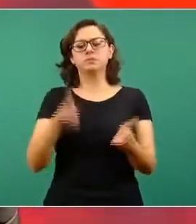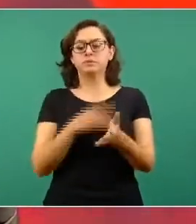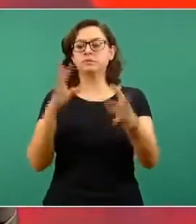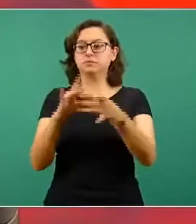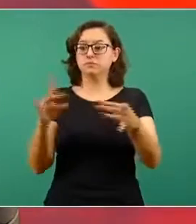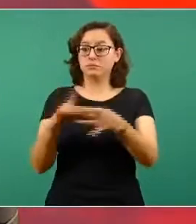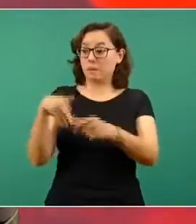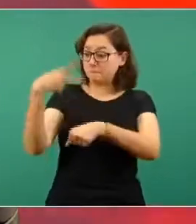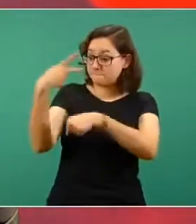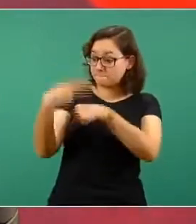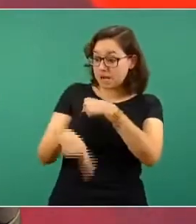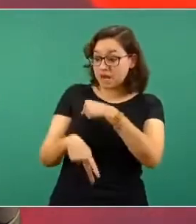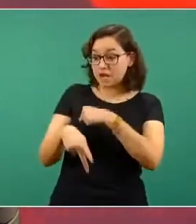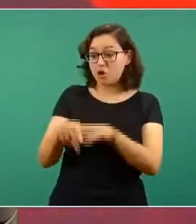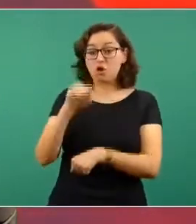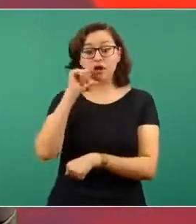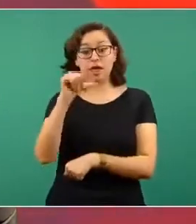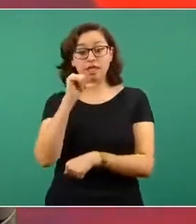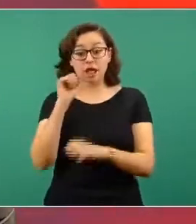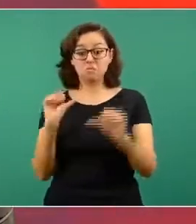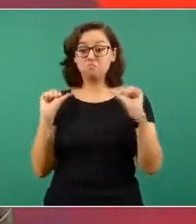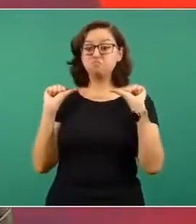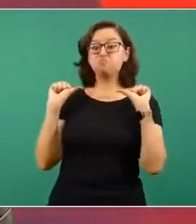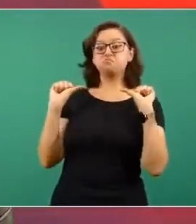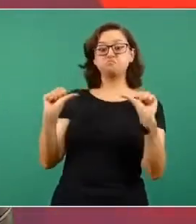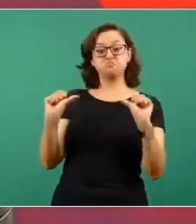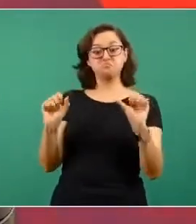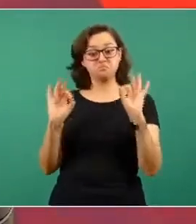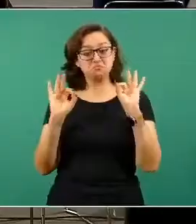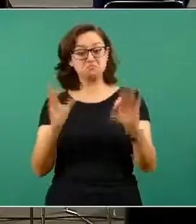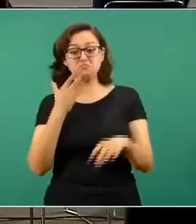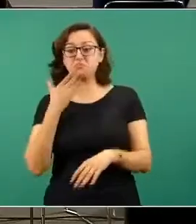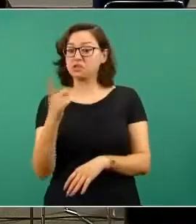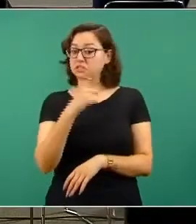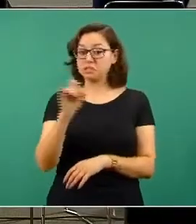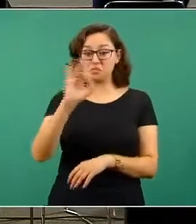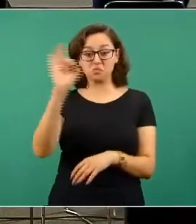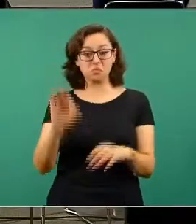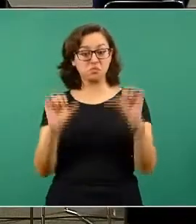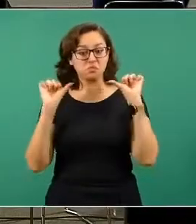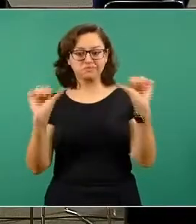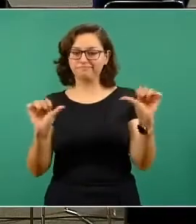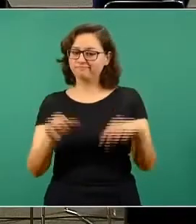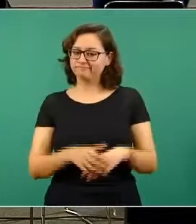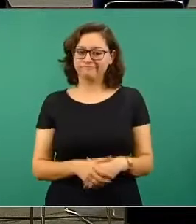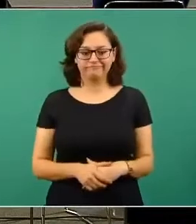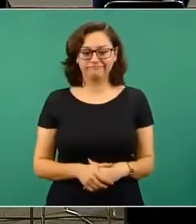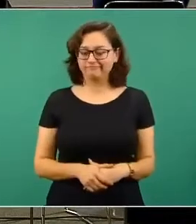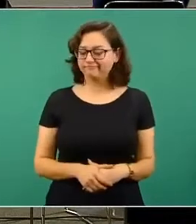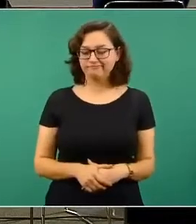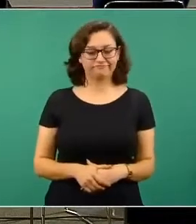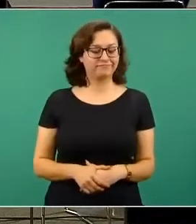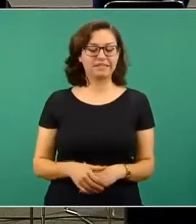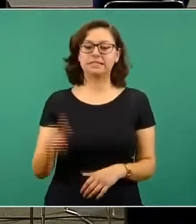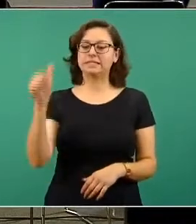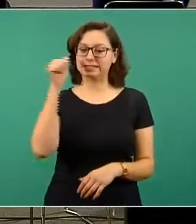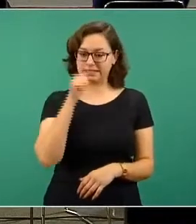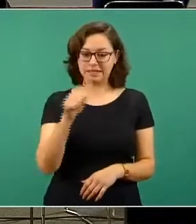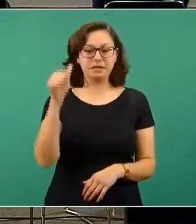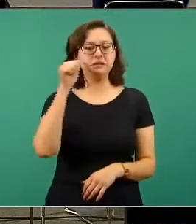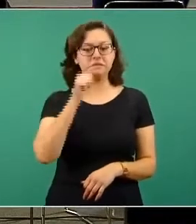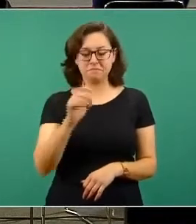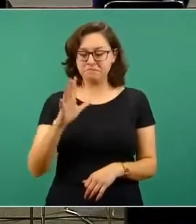cero. Es decir, nunca vamos a poder decir aquí no hay absolutamente ningún tipo de riesgo o el riesgo está completamente